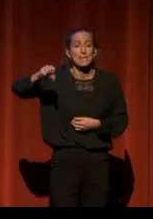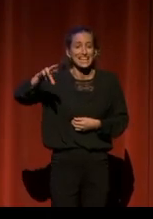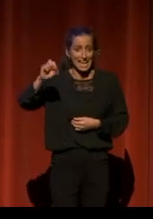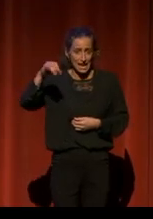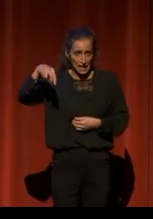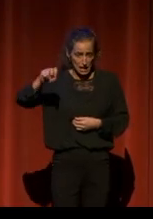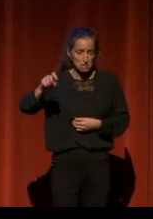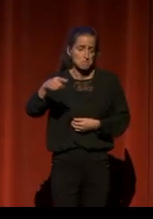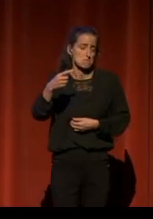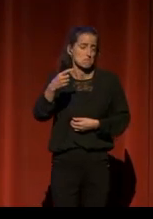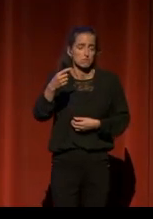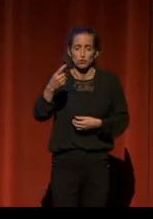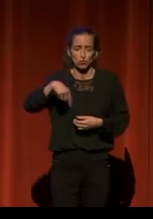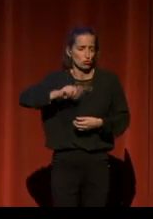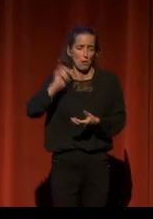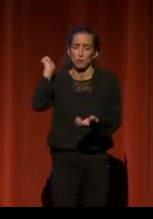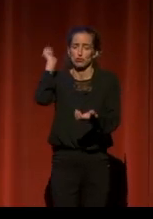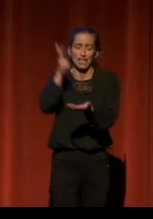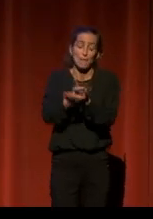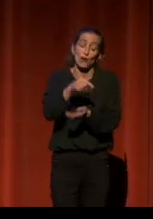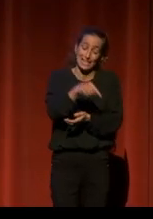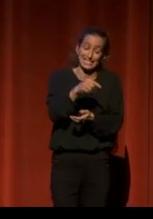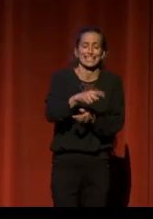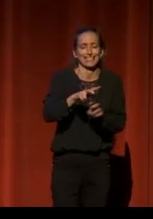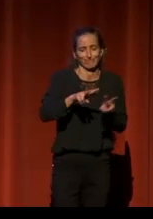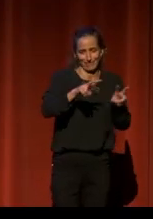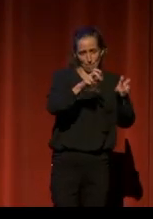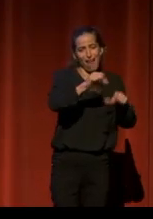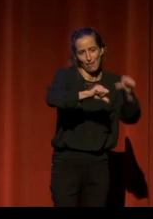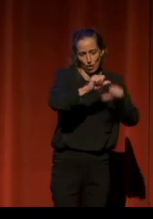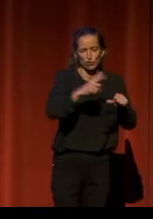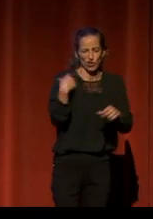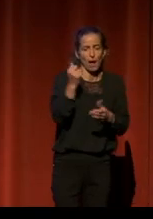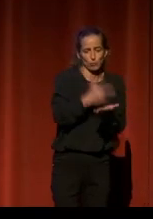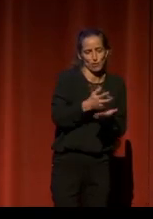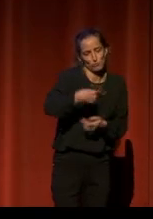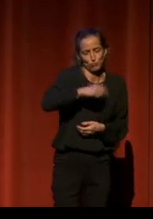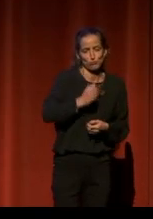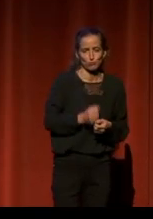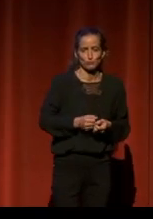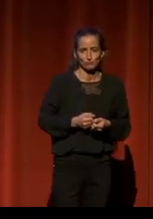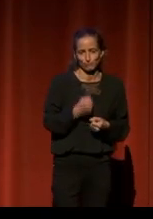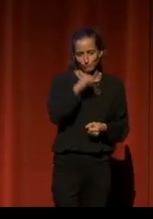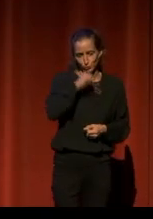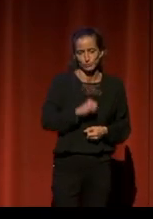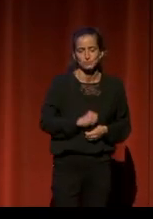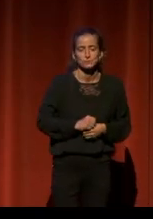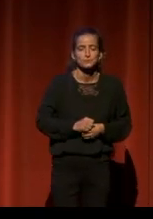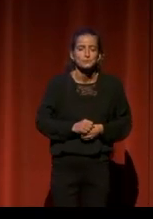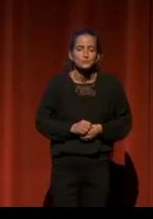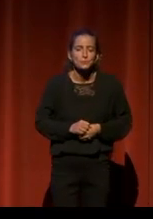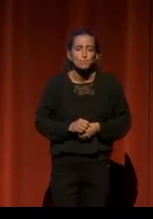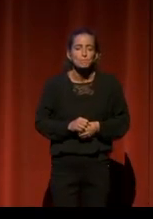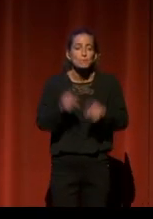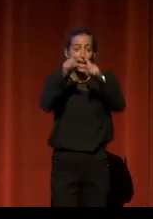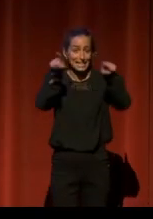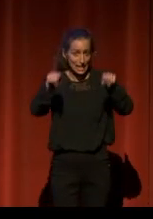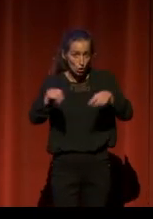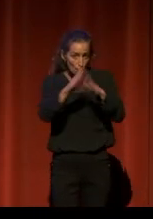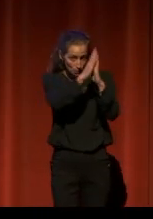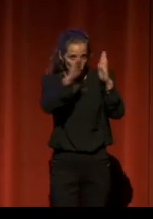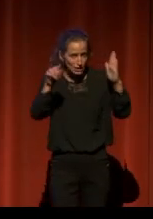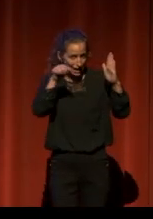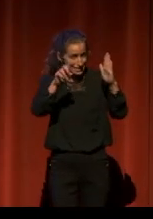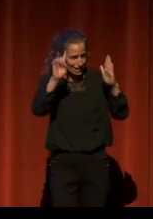eh apostamos por este segundo modelo no e las bibliotecas hexagonales esta